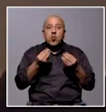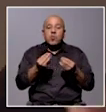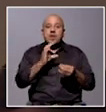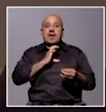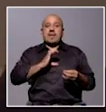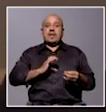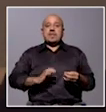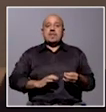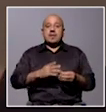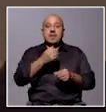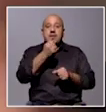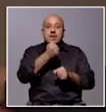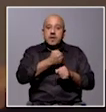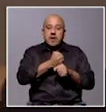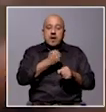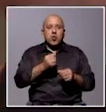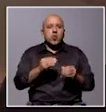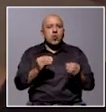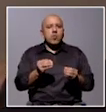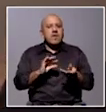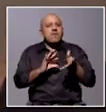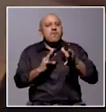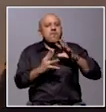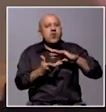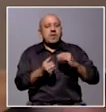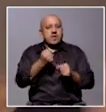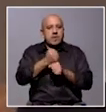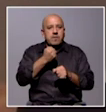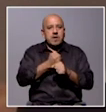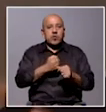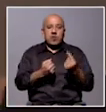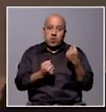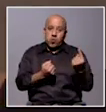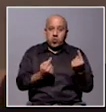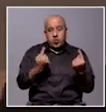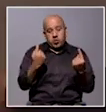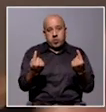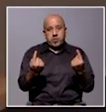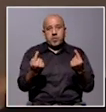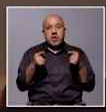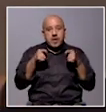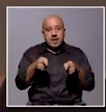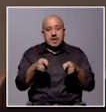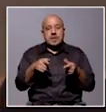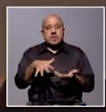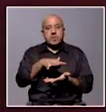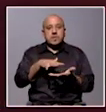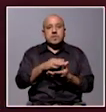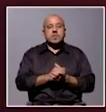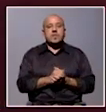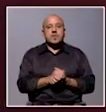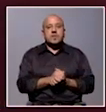cuál es el contrato dentro el contrato entre comillas en estas condiciones